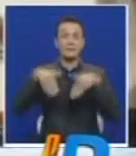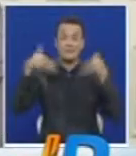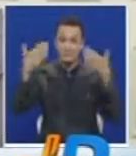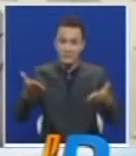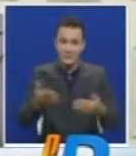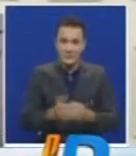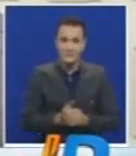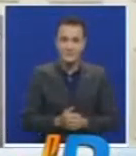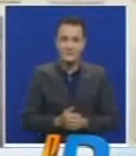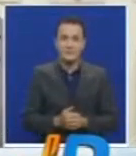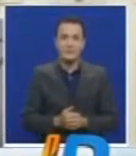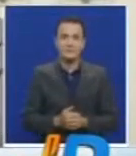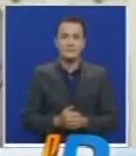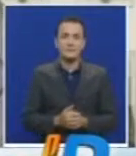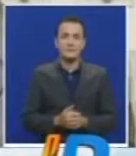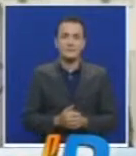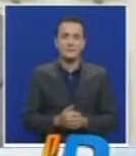que